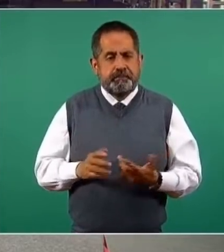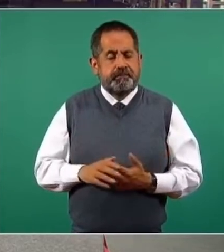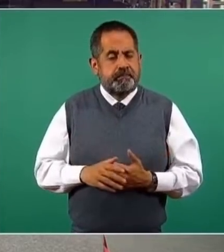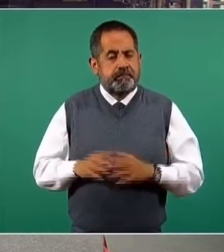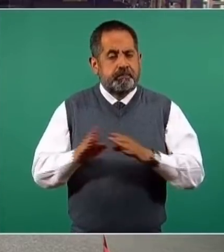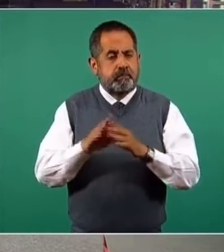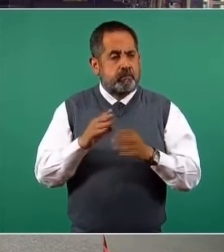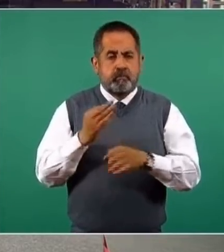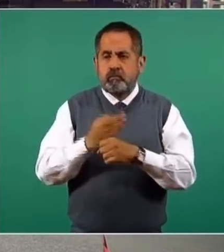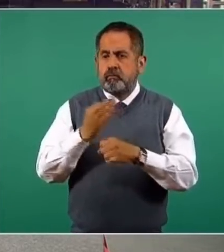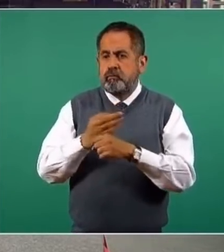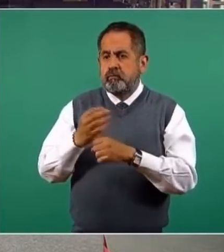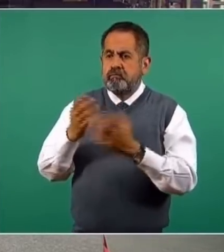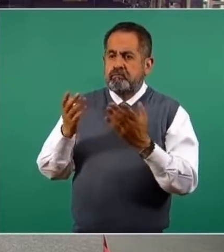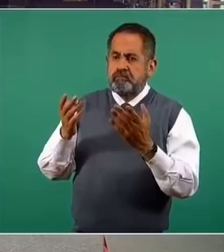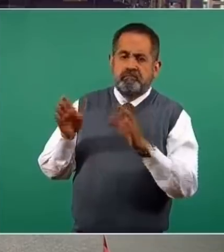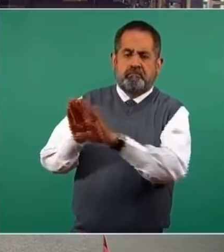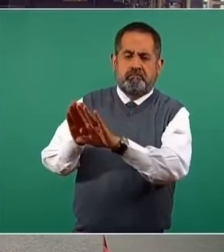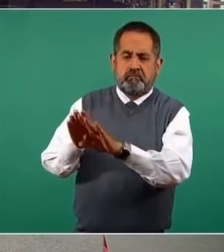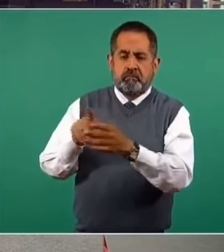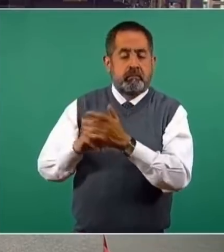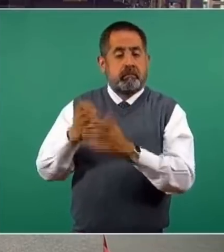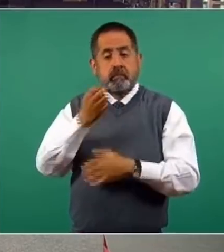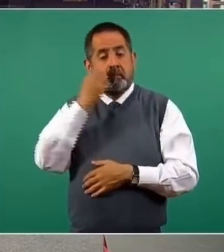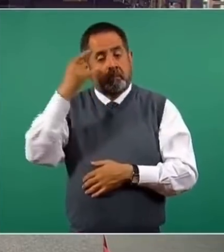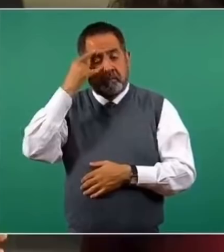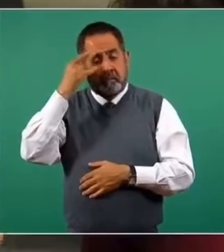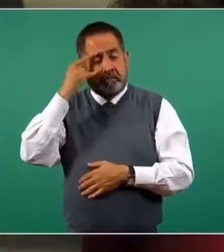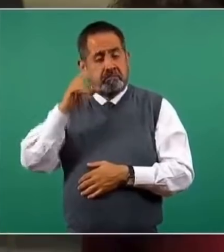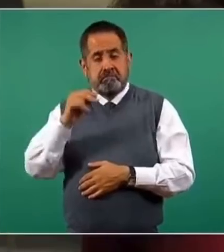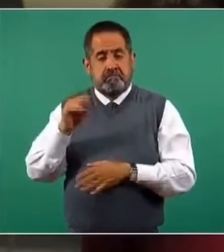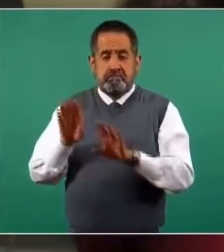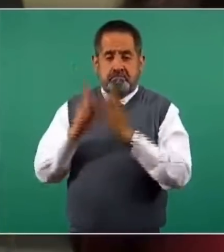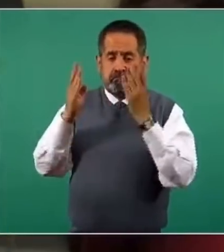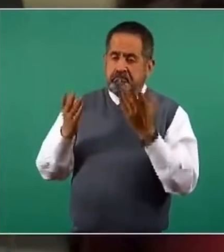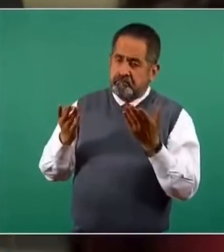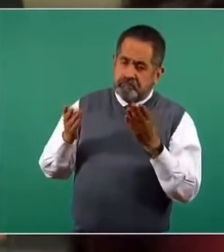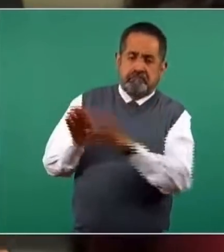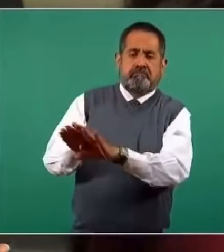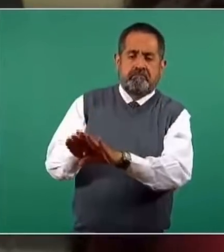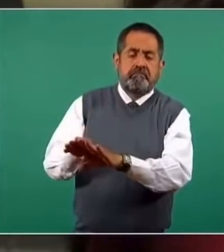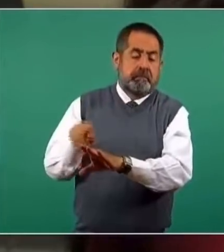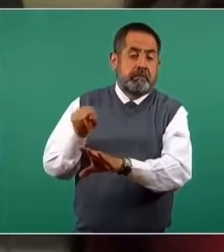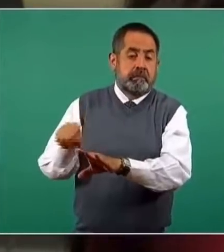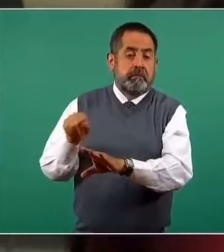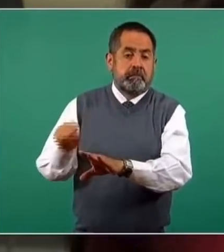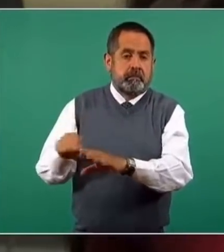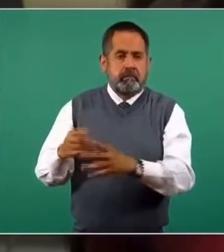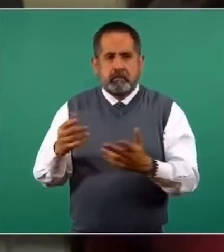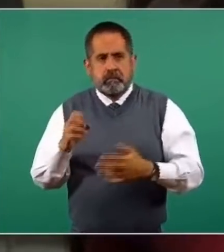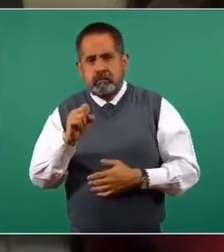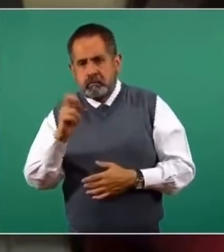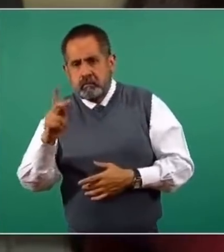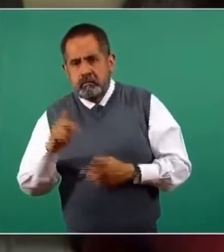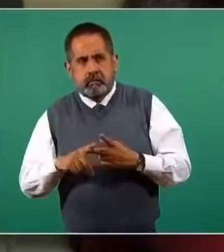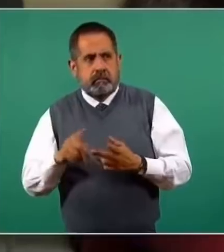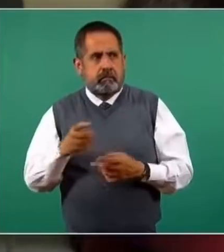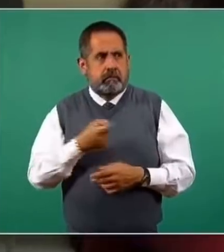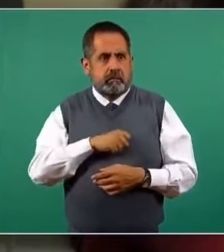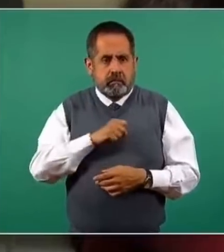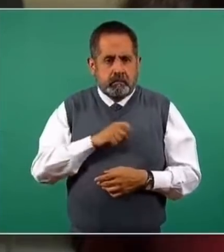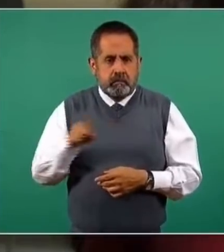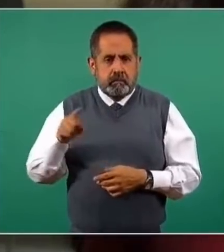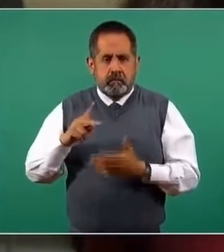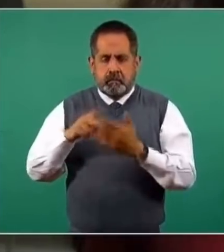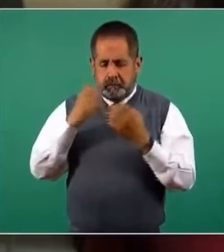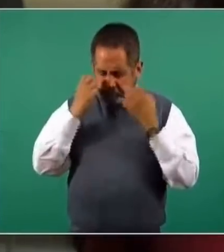el cierre que hace Campeche de las clases. No sé si tengan, a partir de la Secretaría de Salud o de la SEP, una revaloración